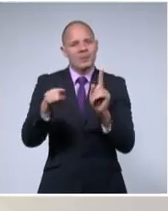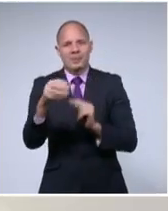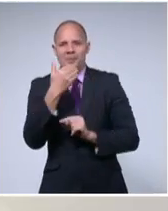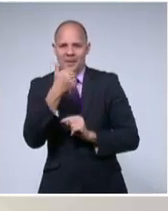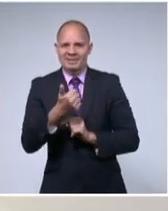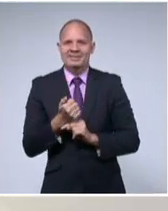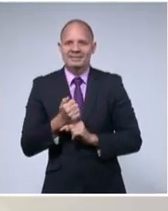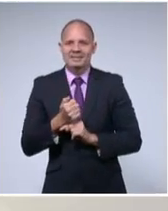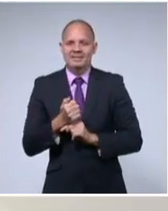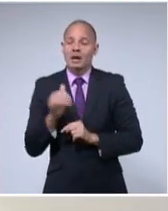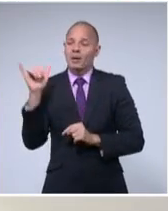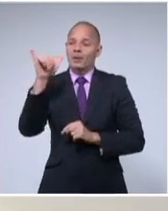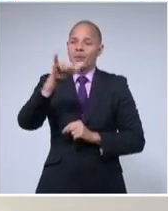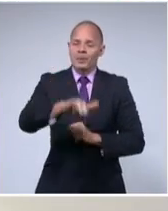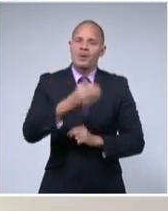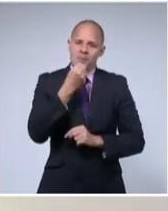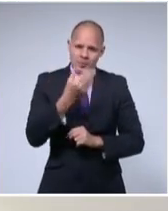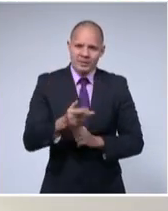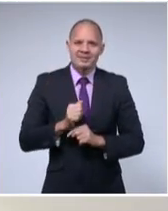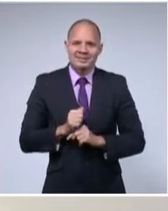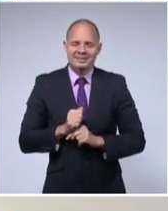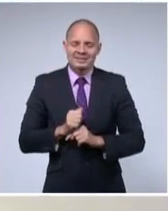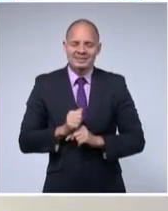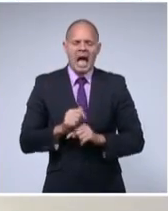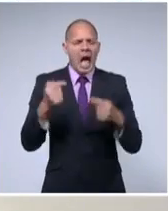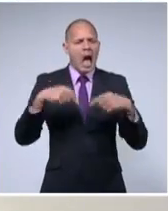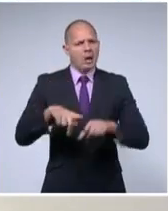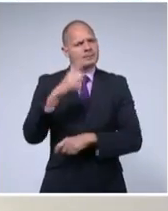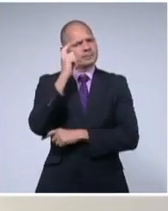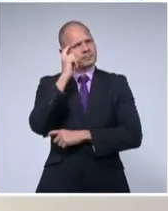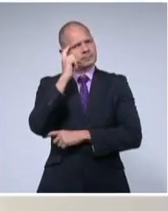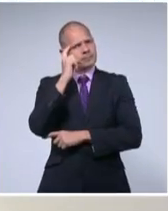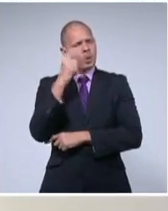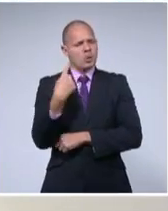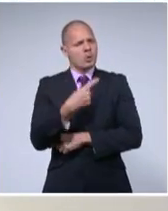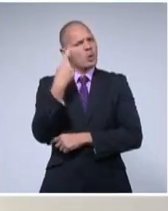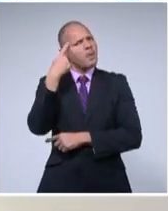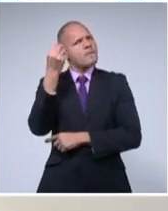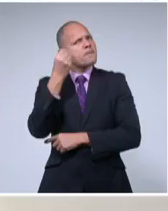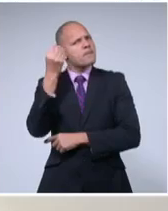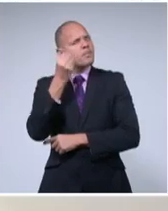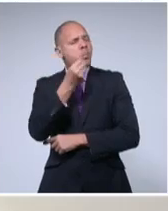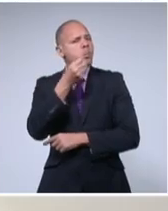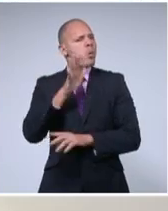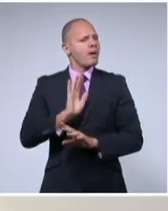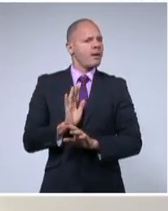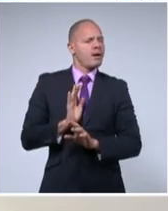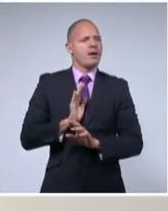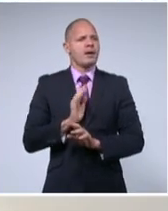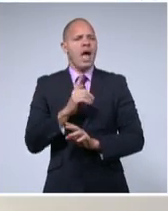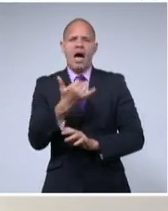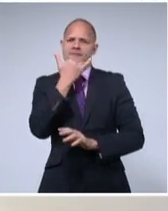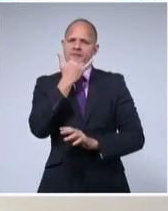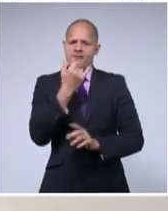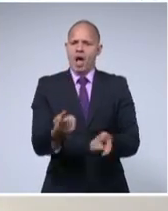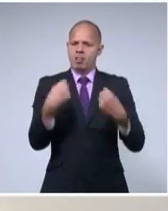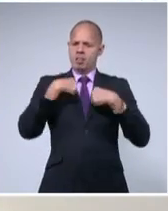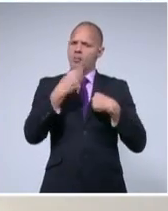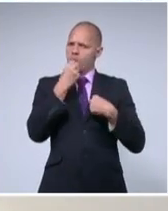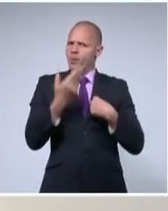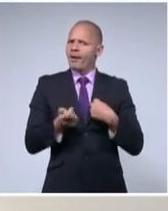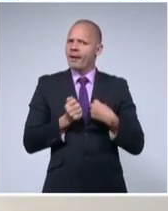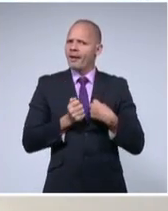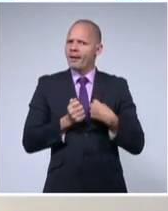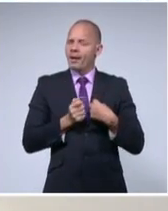primer lugar, llevarnos a la reflexión de cuánto estamos poniendo en riesgo. En los últimos días es notable en los partes del Ministerio de